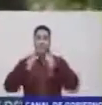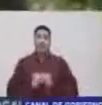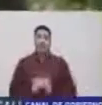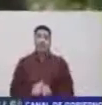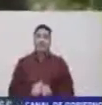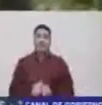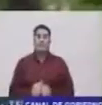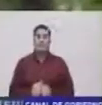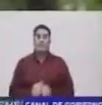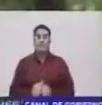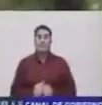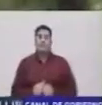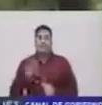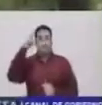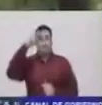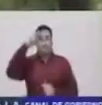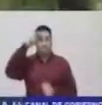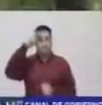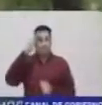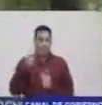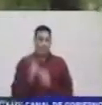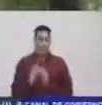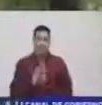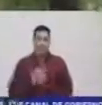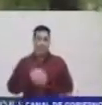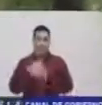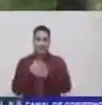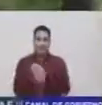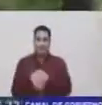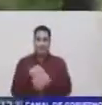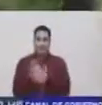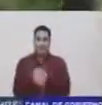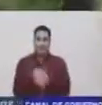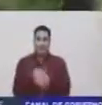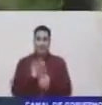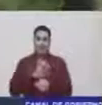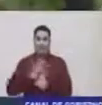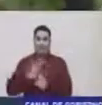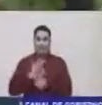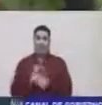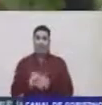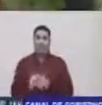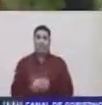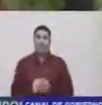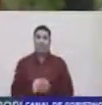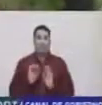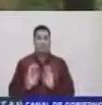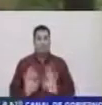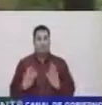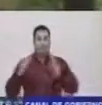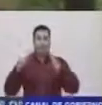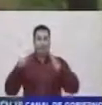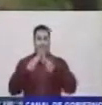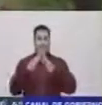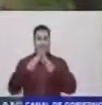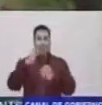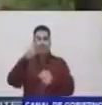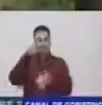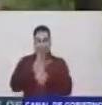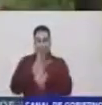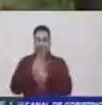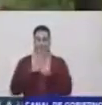casa. No olvídese lavarse las manos con agua y jabón. Quédese en